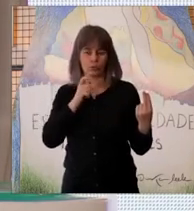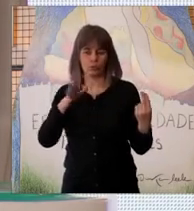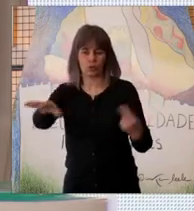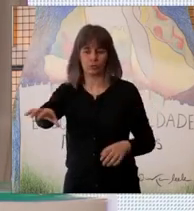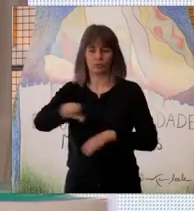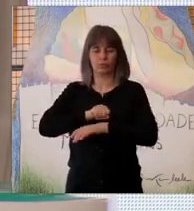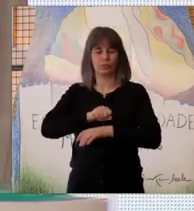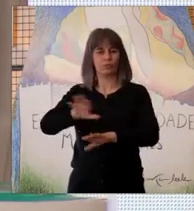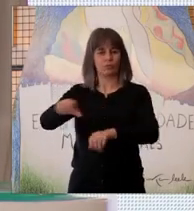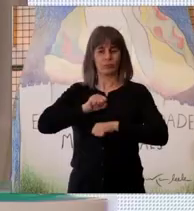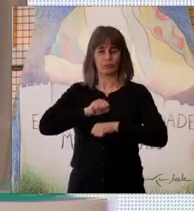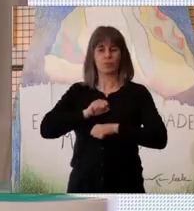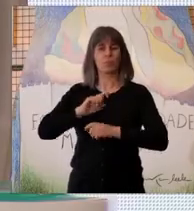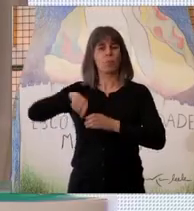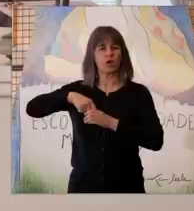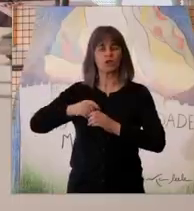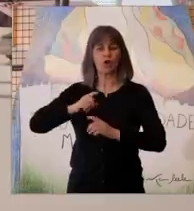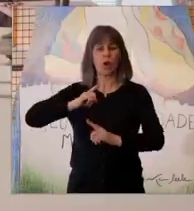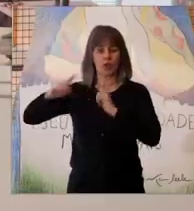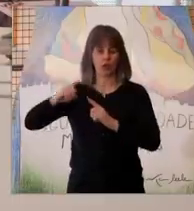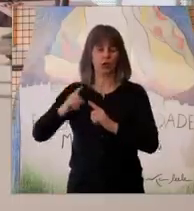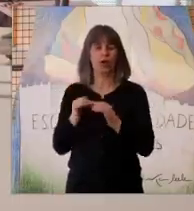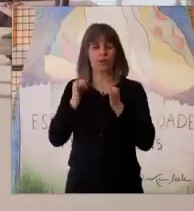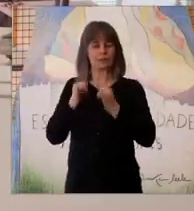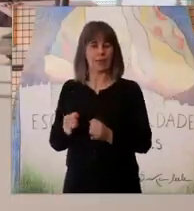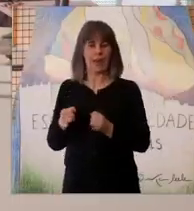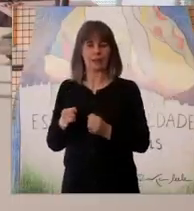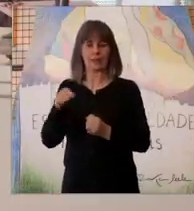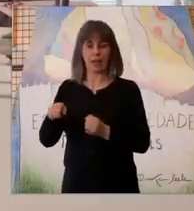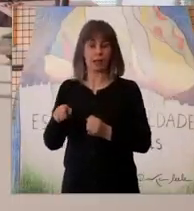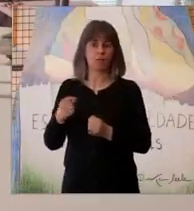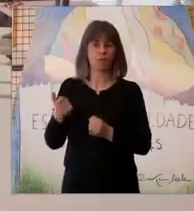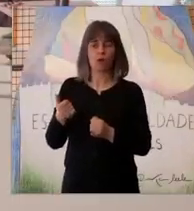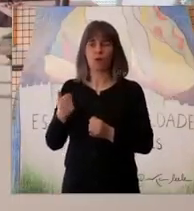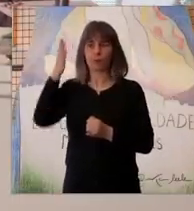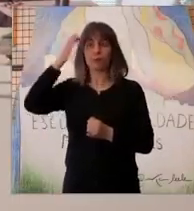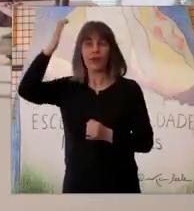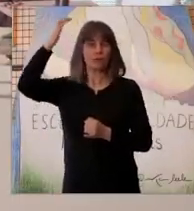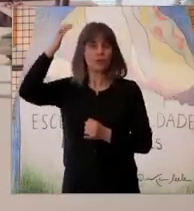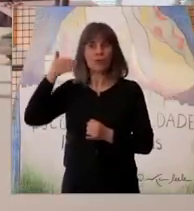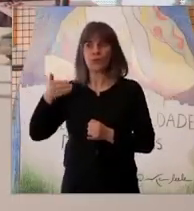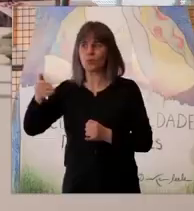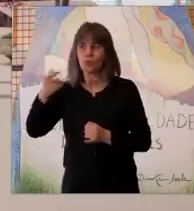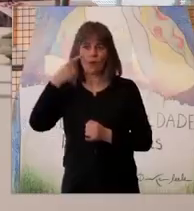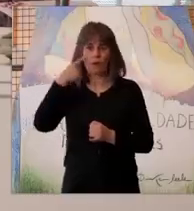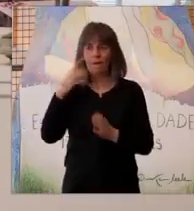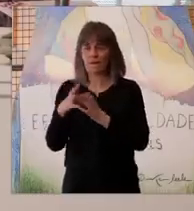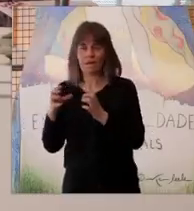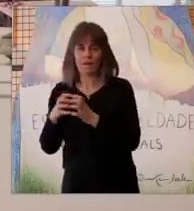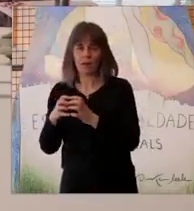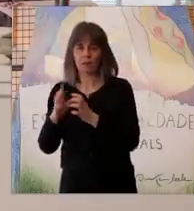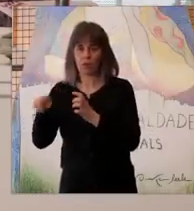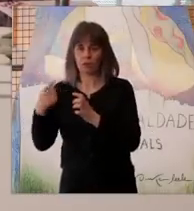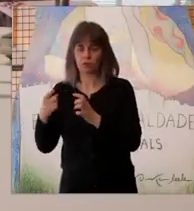Cuando llegaste imagino que con unas expectativas pero imagino también que la realidad las te sorprendió vamos